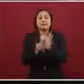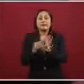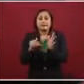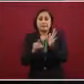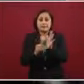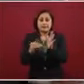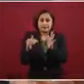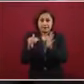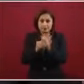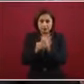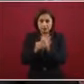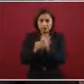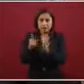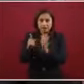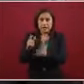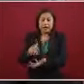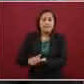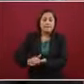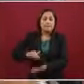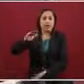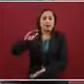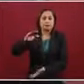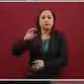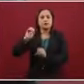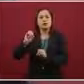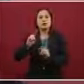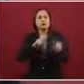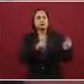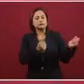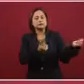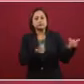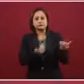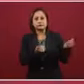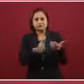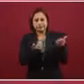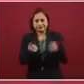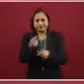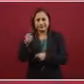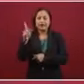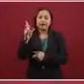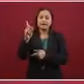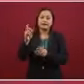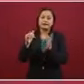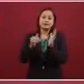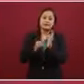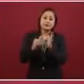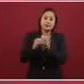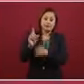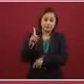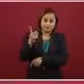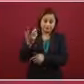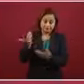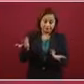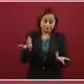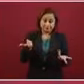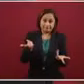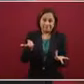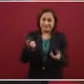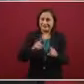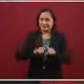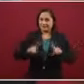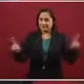Tiene un efecto distinto, porque una inversión de 30 mil millones significa